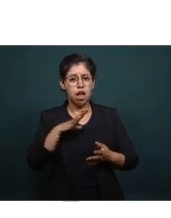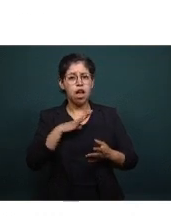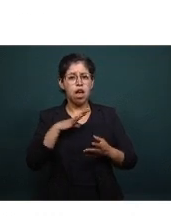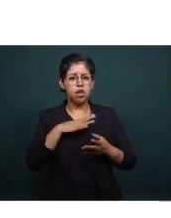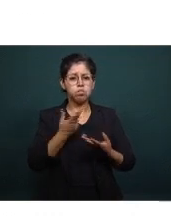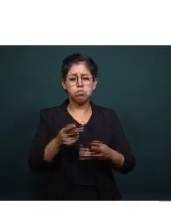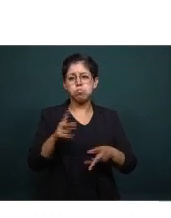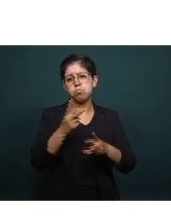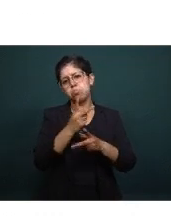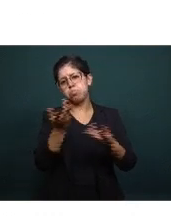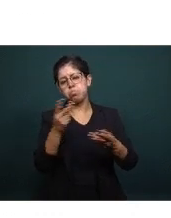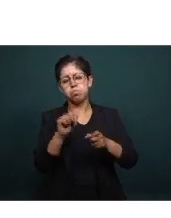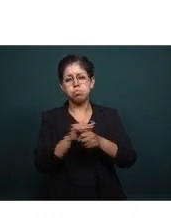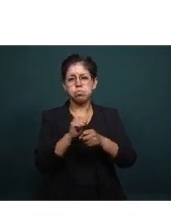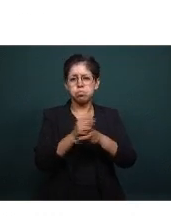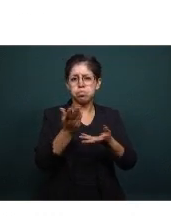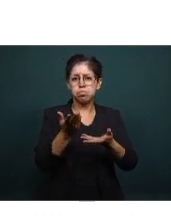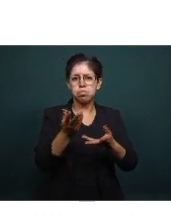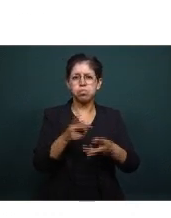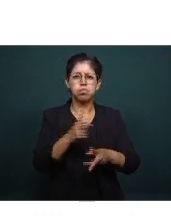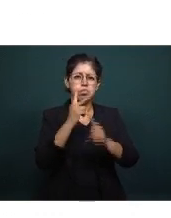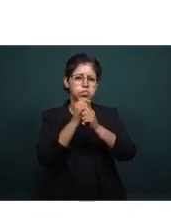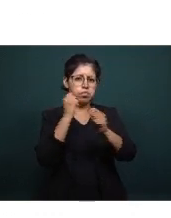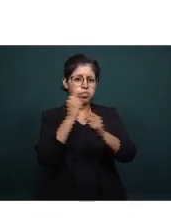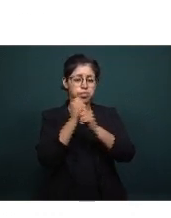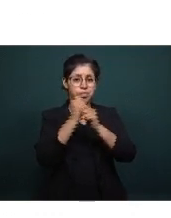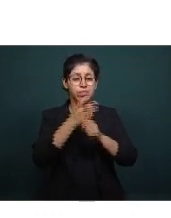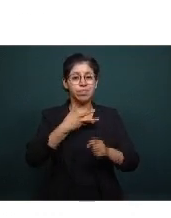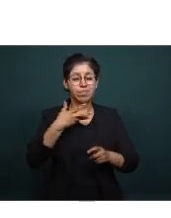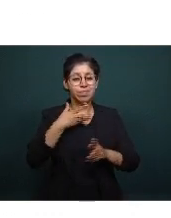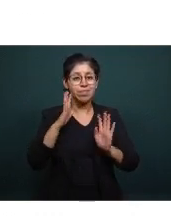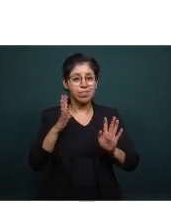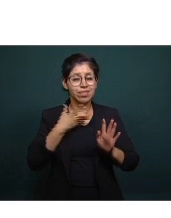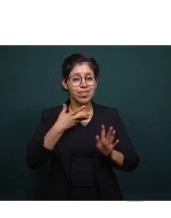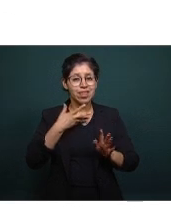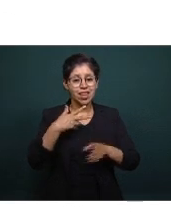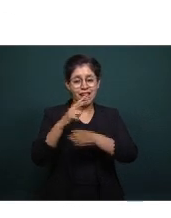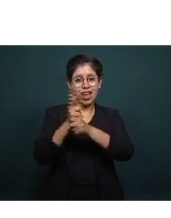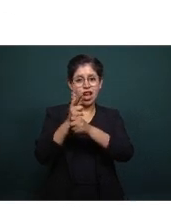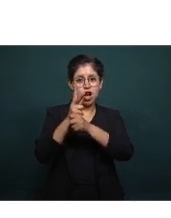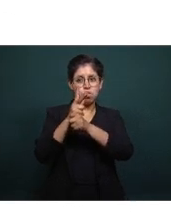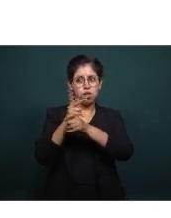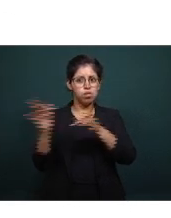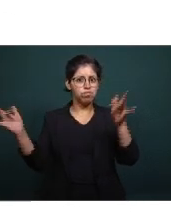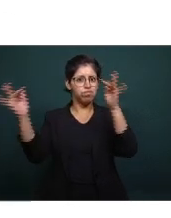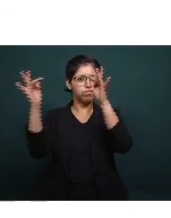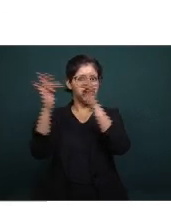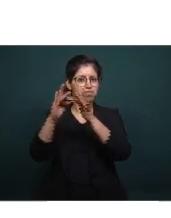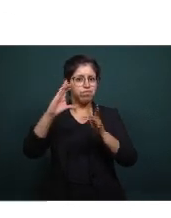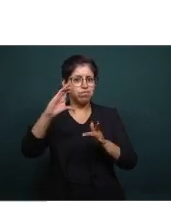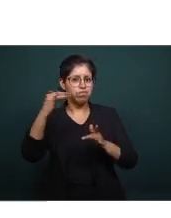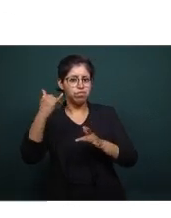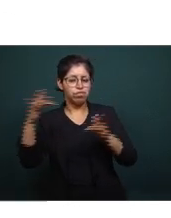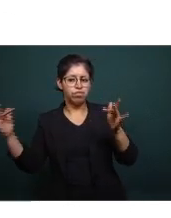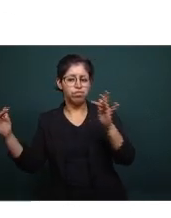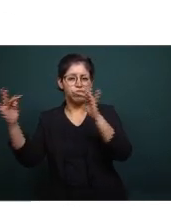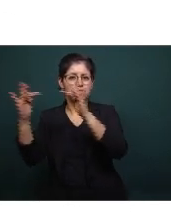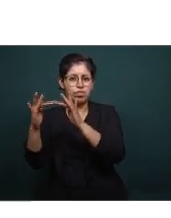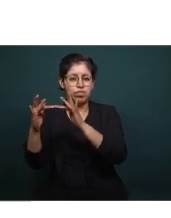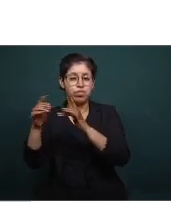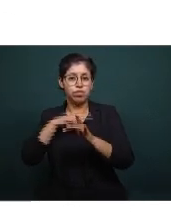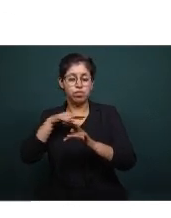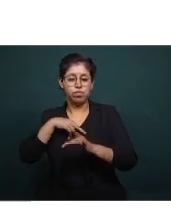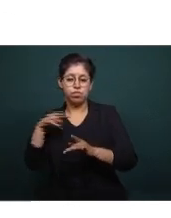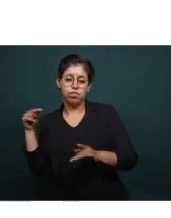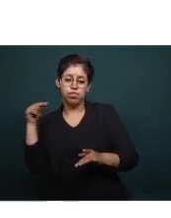llevan 10.600 unidades que cuentan con ese sistema, se conectan al centro de mando y nos permite responder de